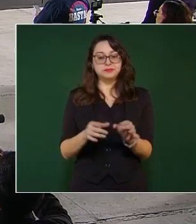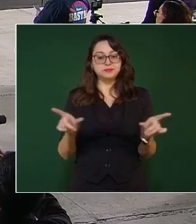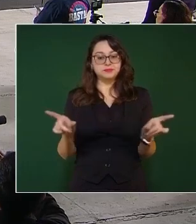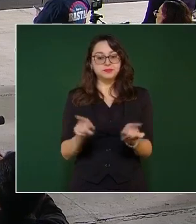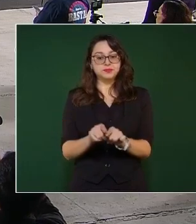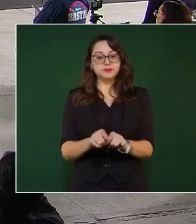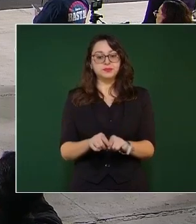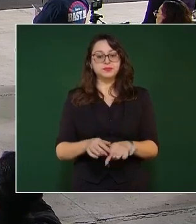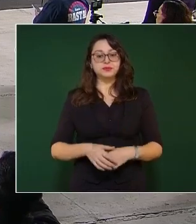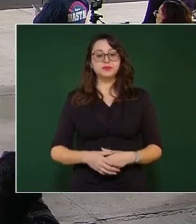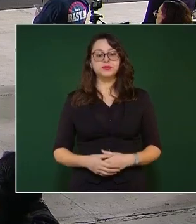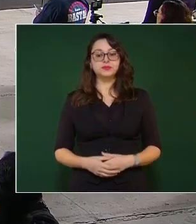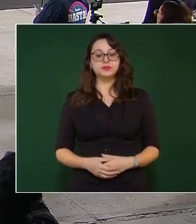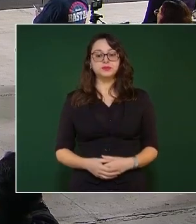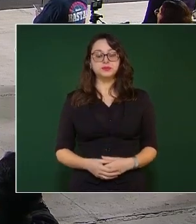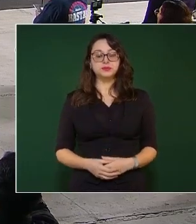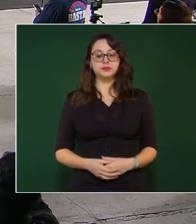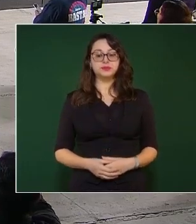del convenio.